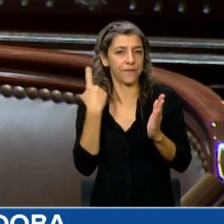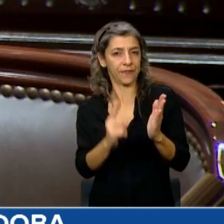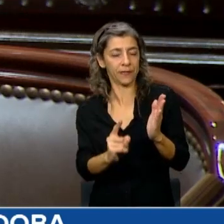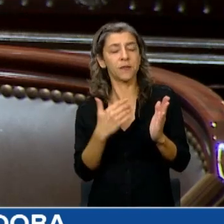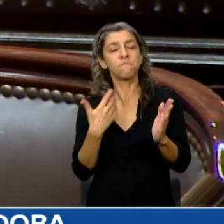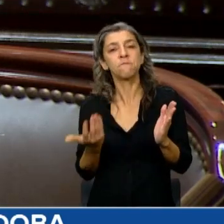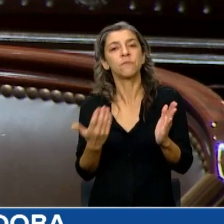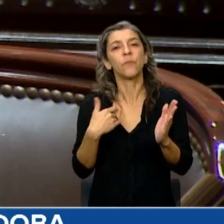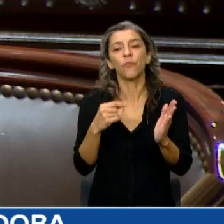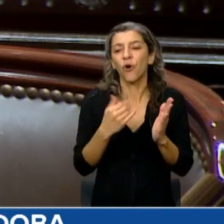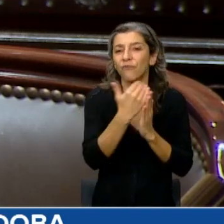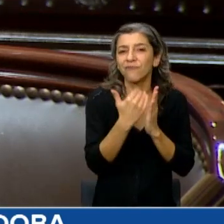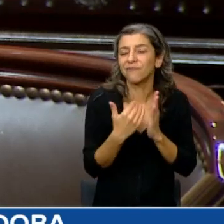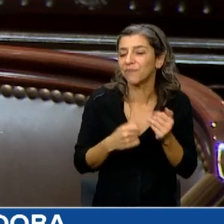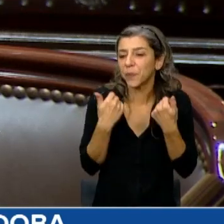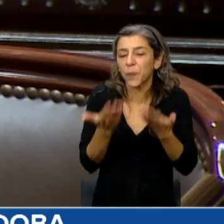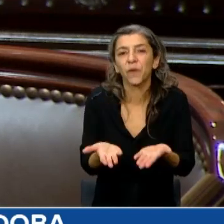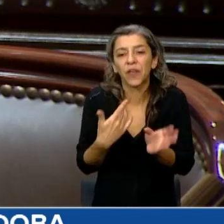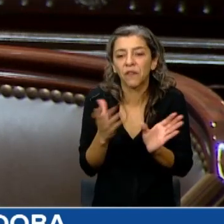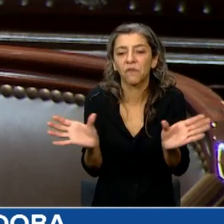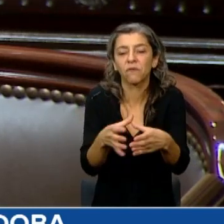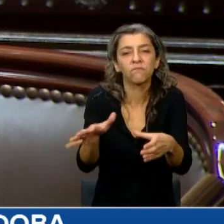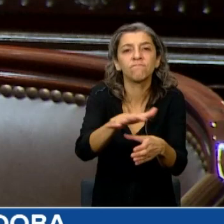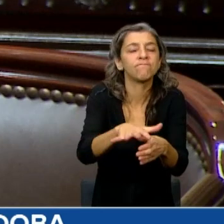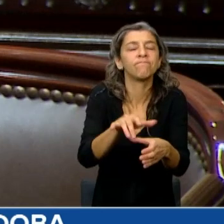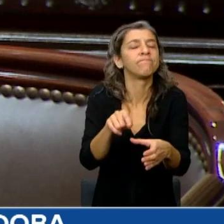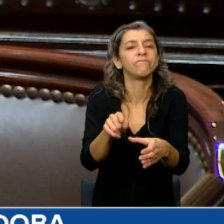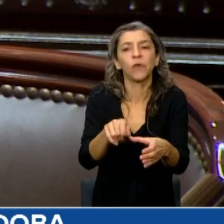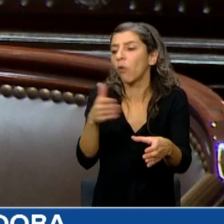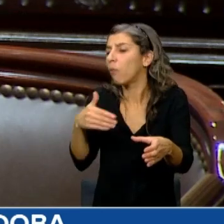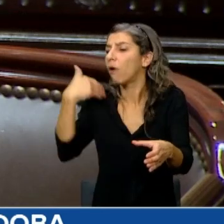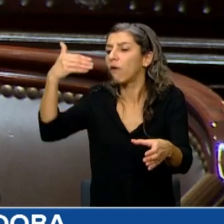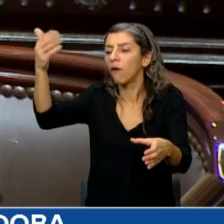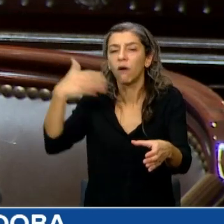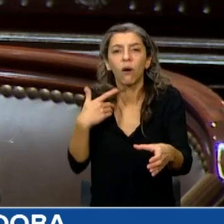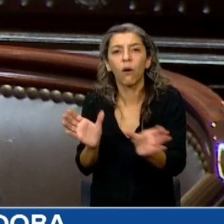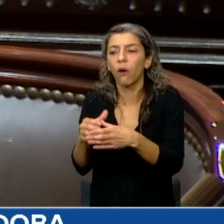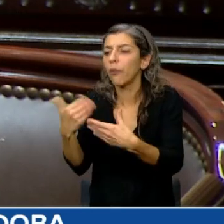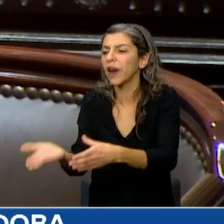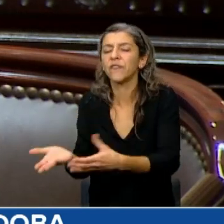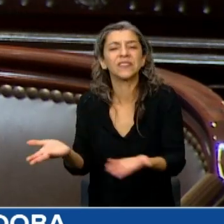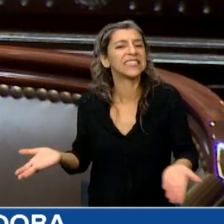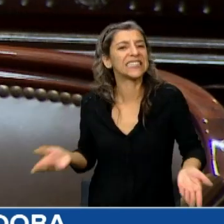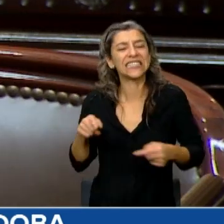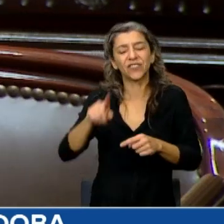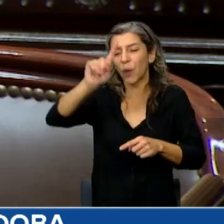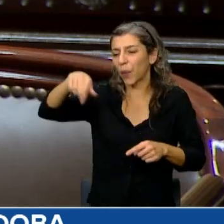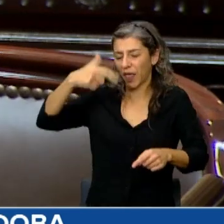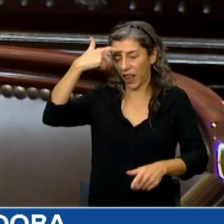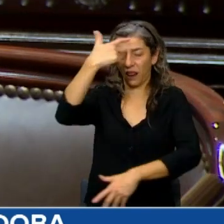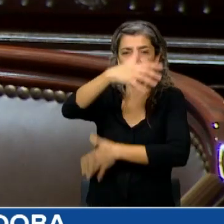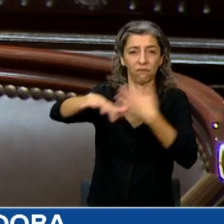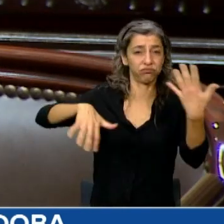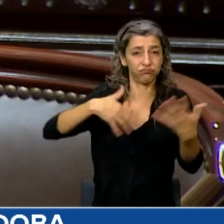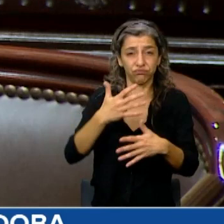de brindarle beneficios impositivos a ciertos sectores, porque esto genera una confusión y un desorden en las